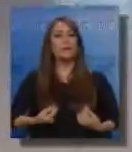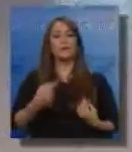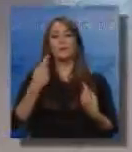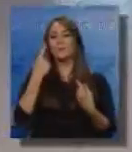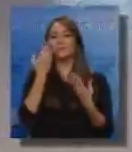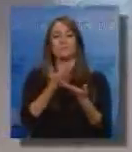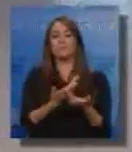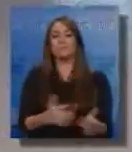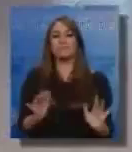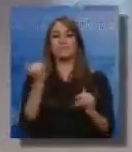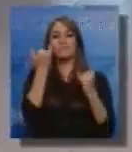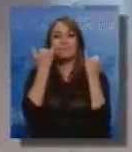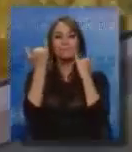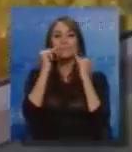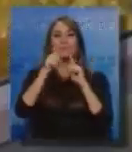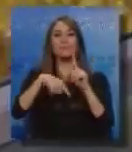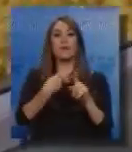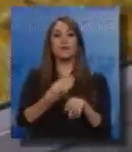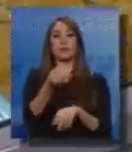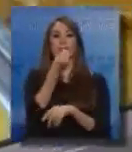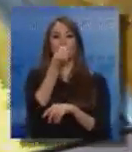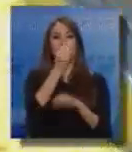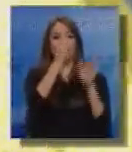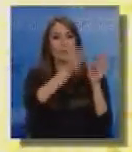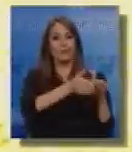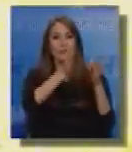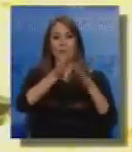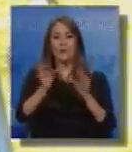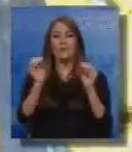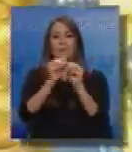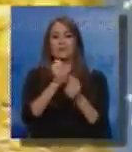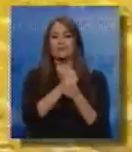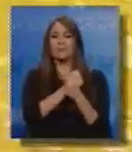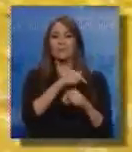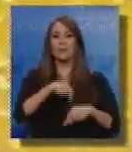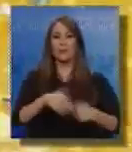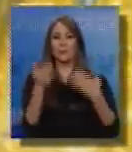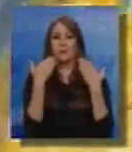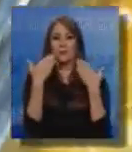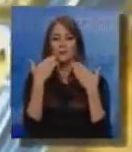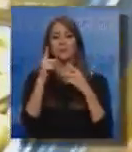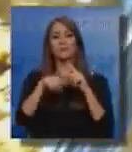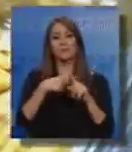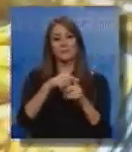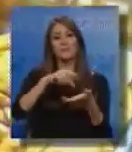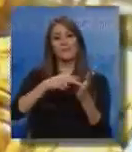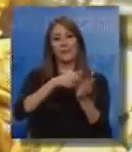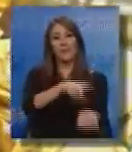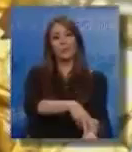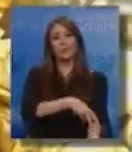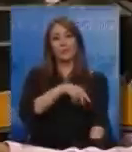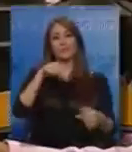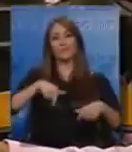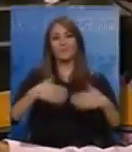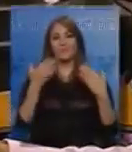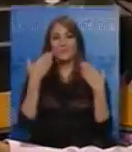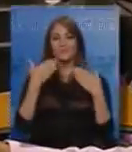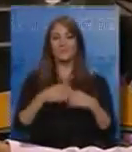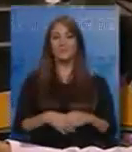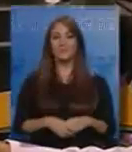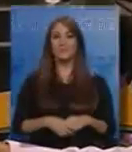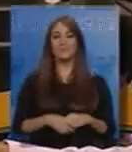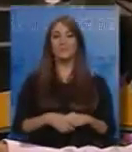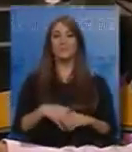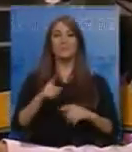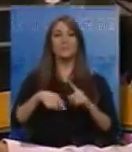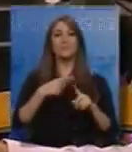belleza. También están 12 huecas con los mejores platos típicos y se recordará parte de las costumbres de los guayaquileños. Porque tendremos el